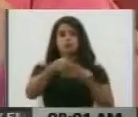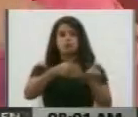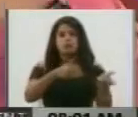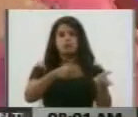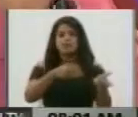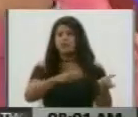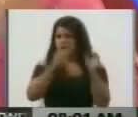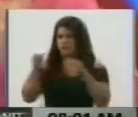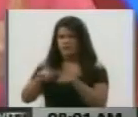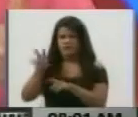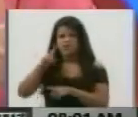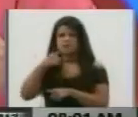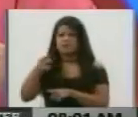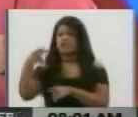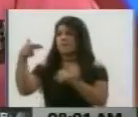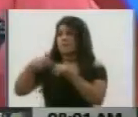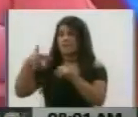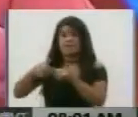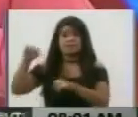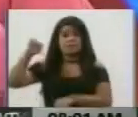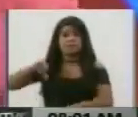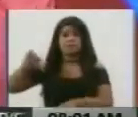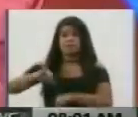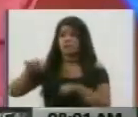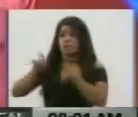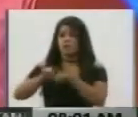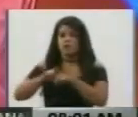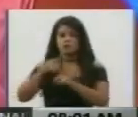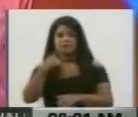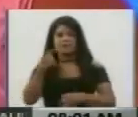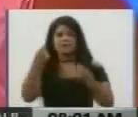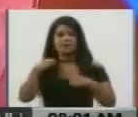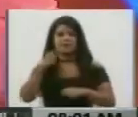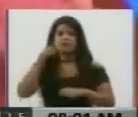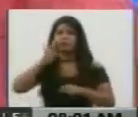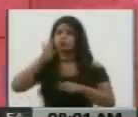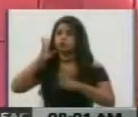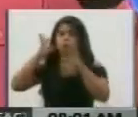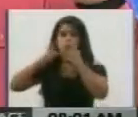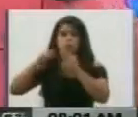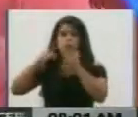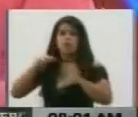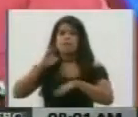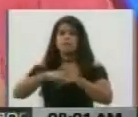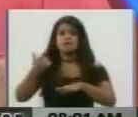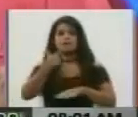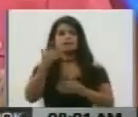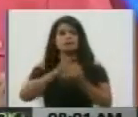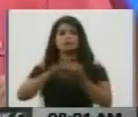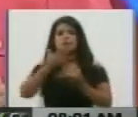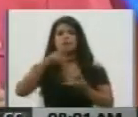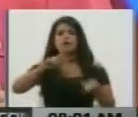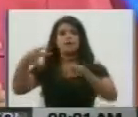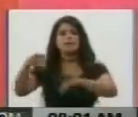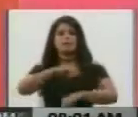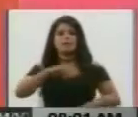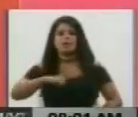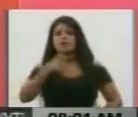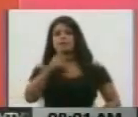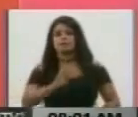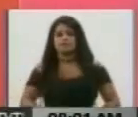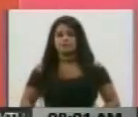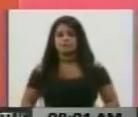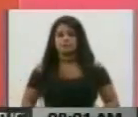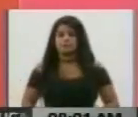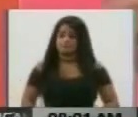las compañías estatales petroleras como unos antros de corrupción, porque entonces la gran solución es su privatización. ¿Mm? Fíjate